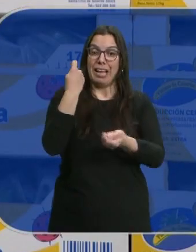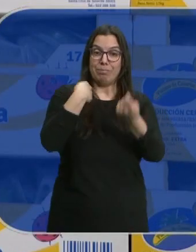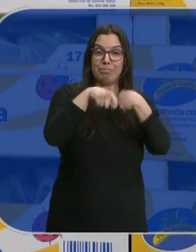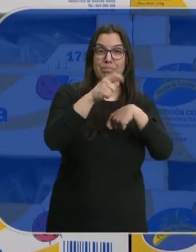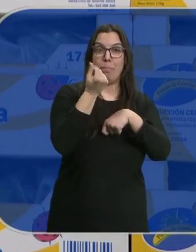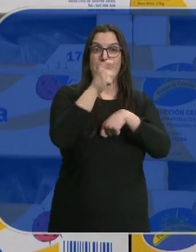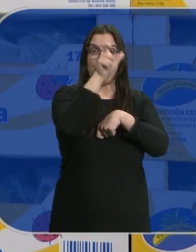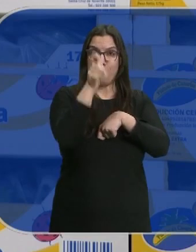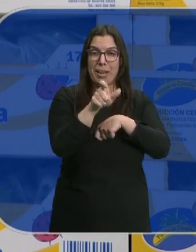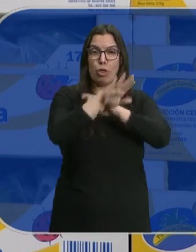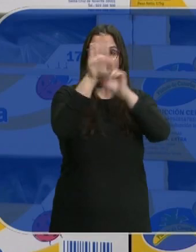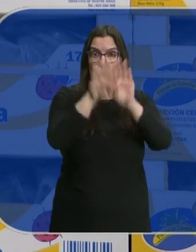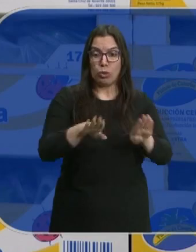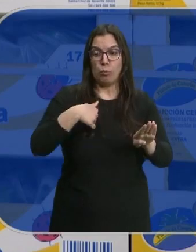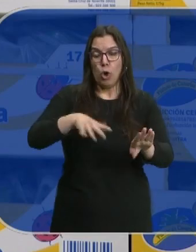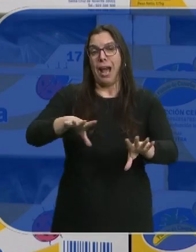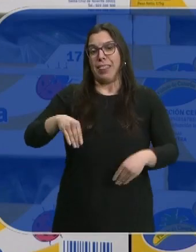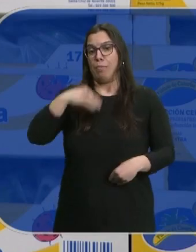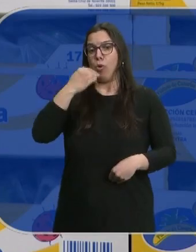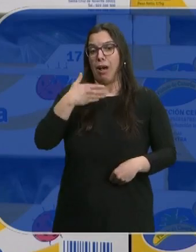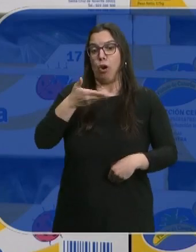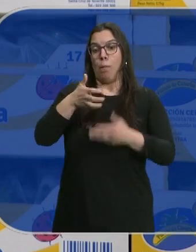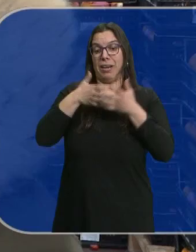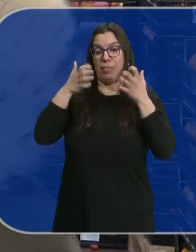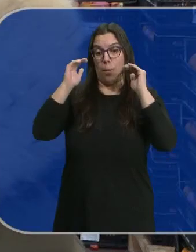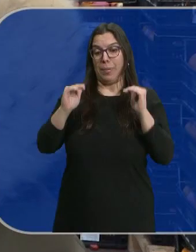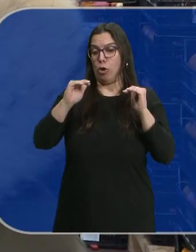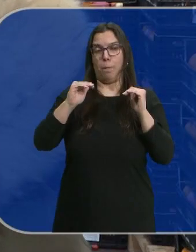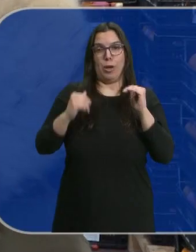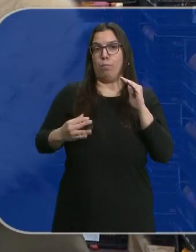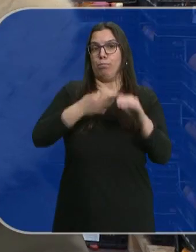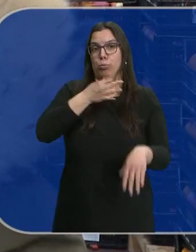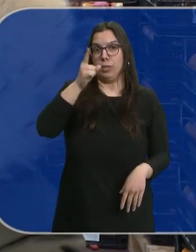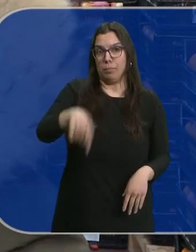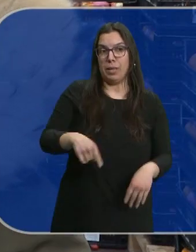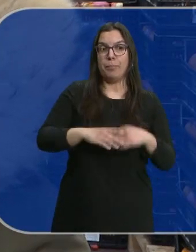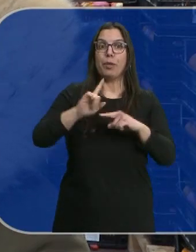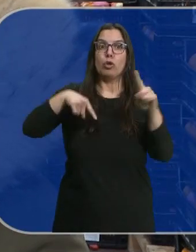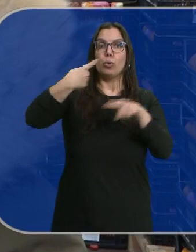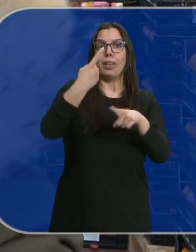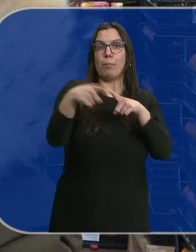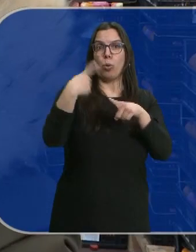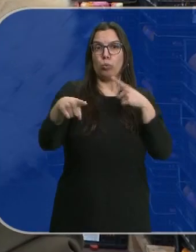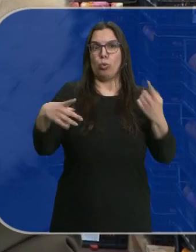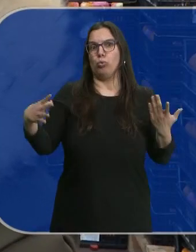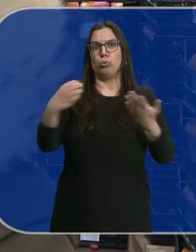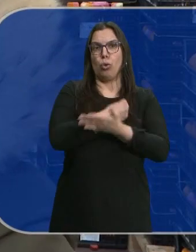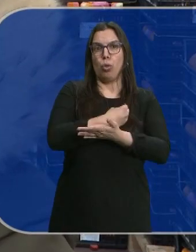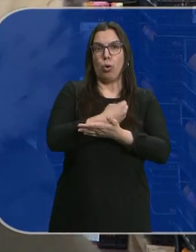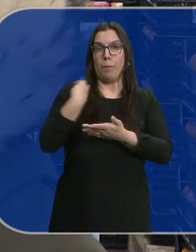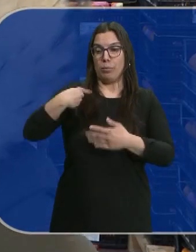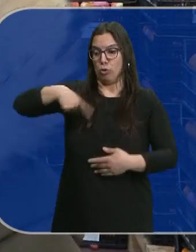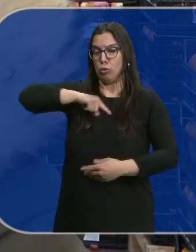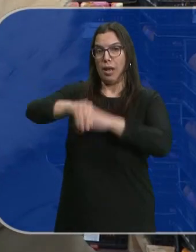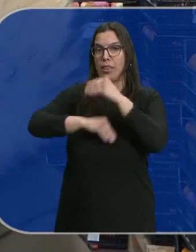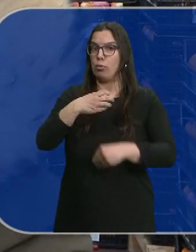que ya parte de ellos lo asumimos, pero hay momentos que dices no podemos asumirlo. La repercusión en los productos no se puede hacer en base a lo que